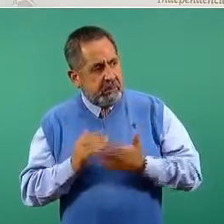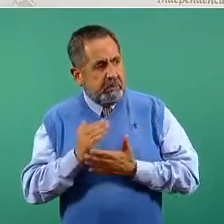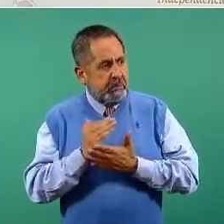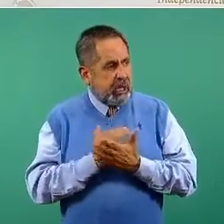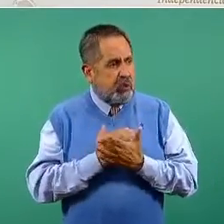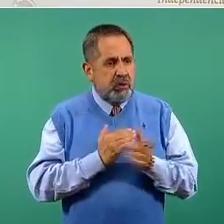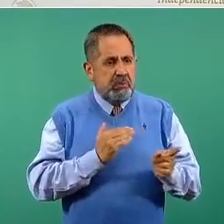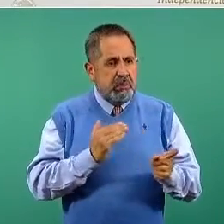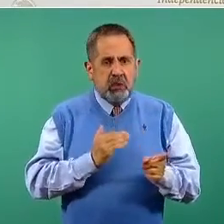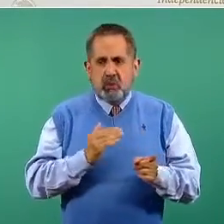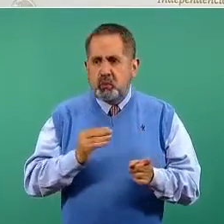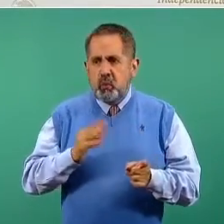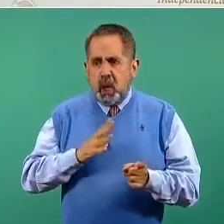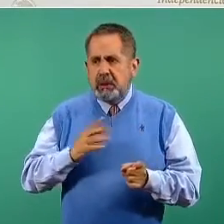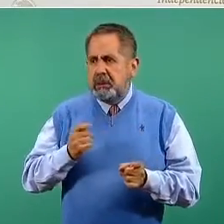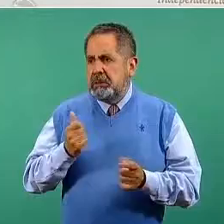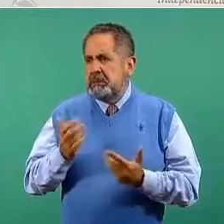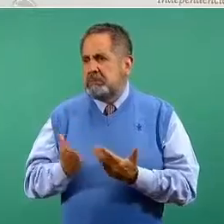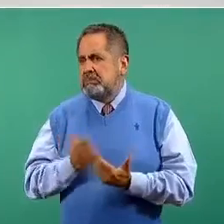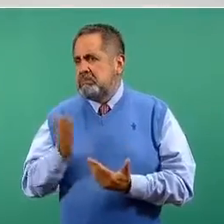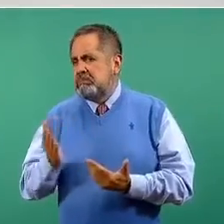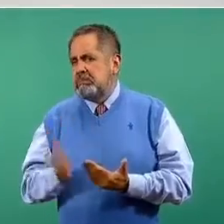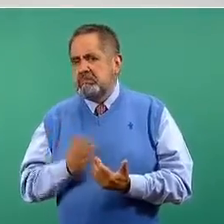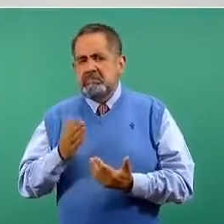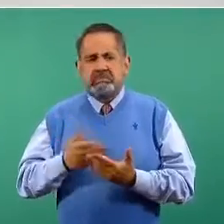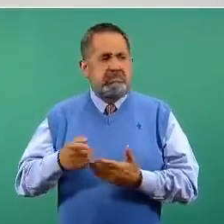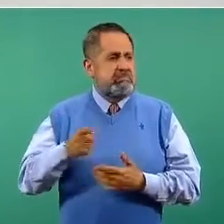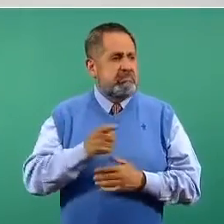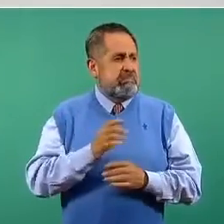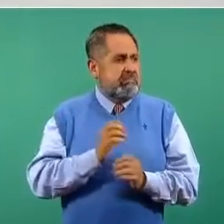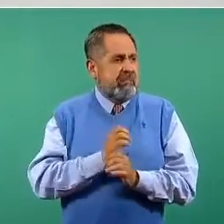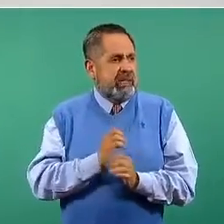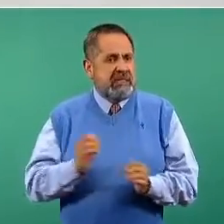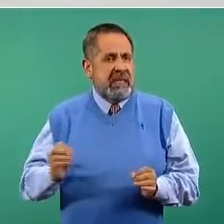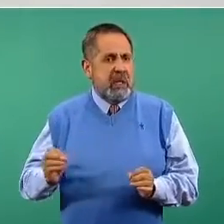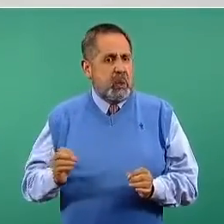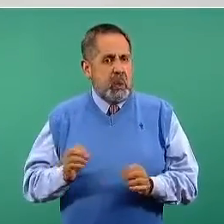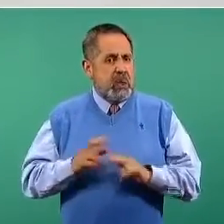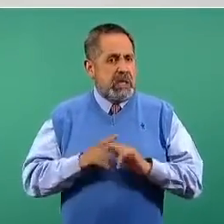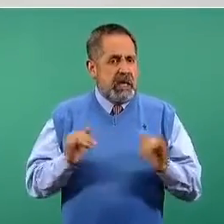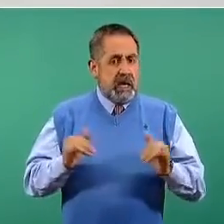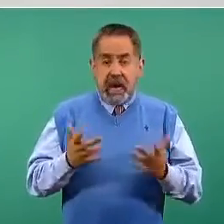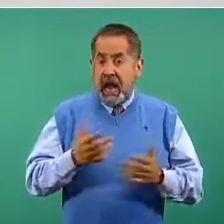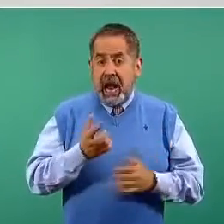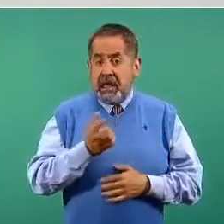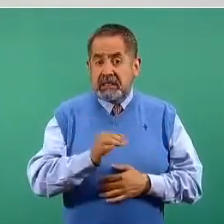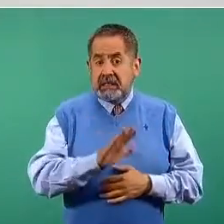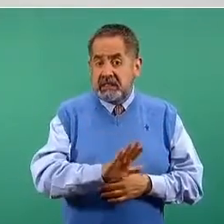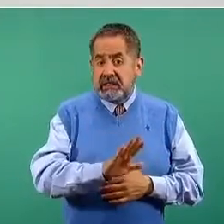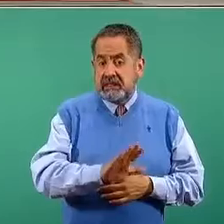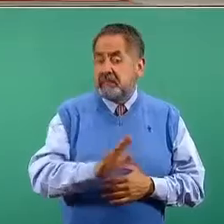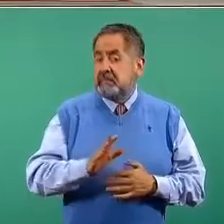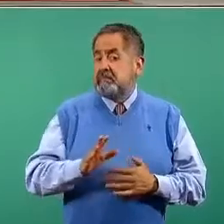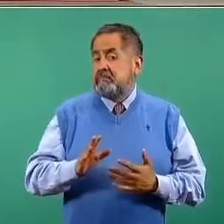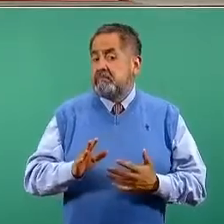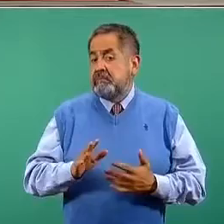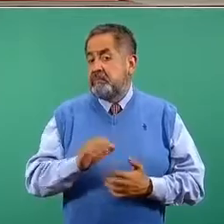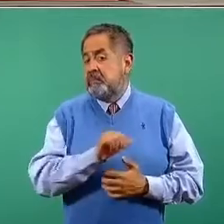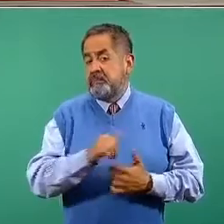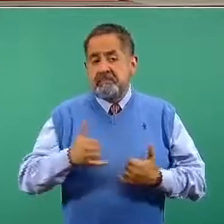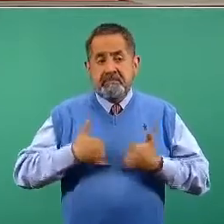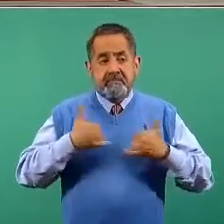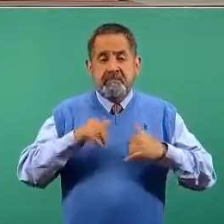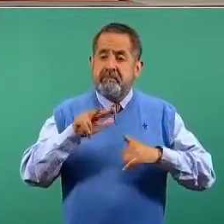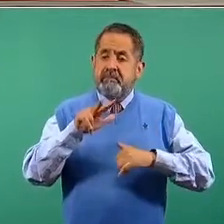van disminuyendo hasta prácticamente acercarse a los ceros. Entonces, y esto se ha mantenido. Y obviamente esto también nos